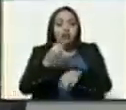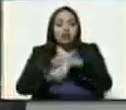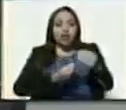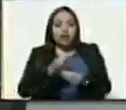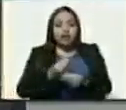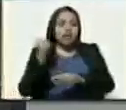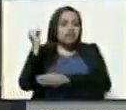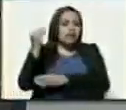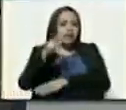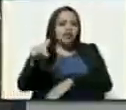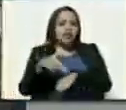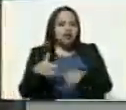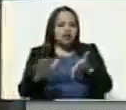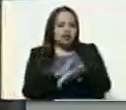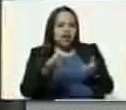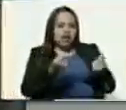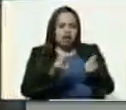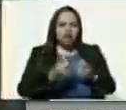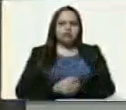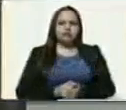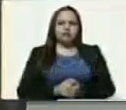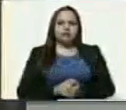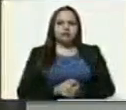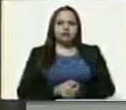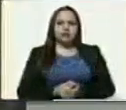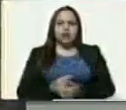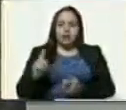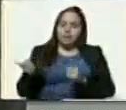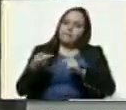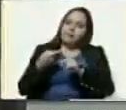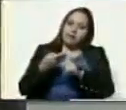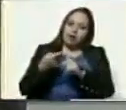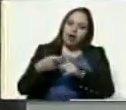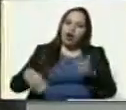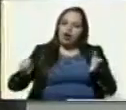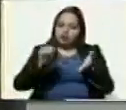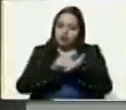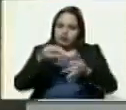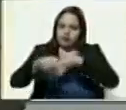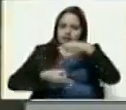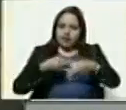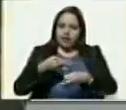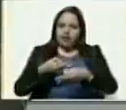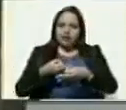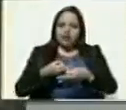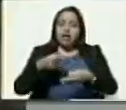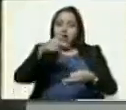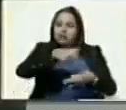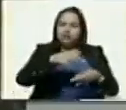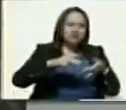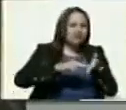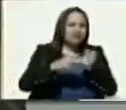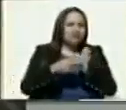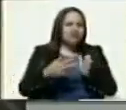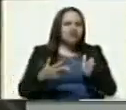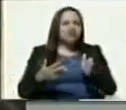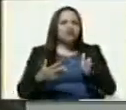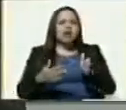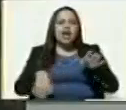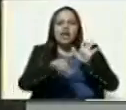la Asamblea Nacional en materia económica. Bueno, en primera instancia, volver a destacar el espíritu de la ley,